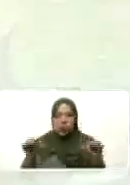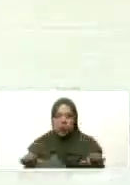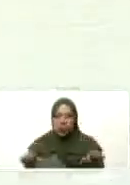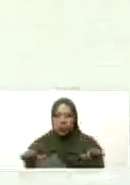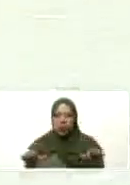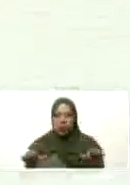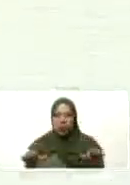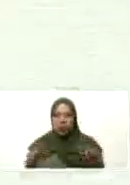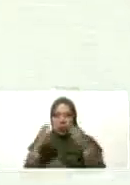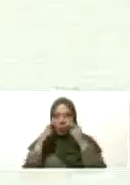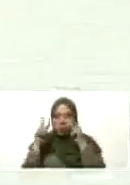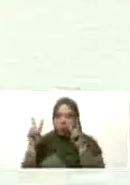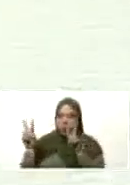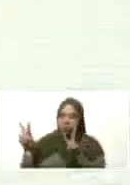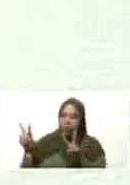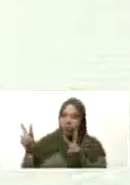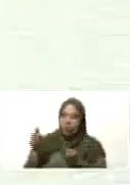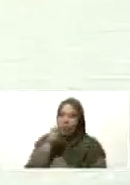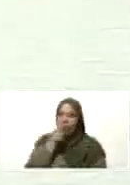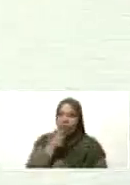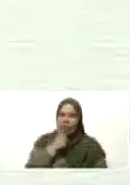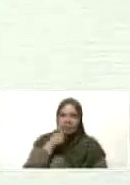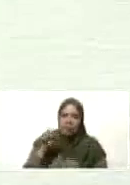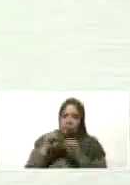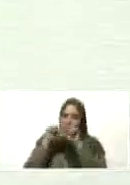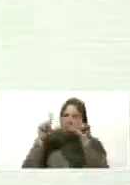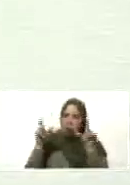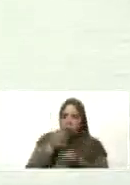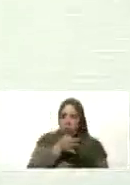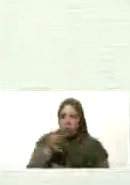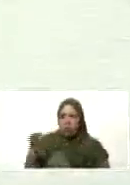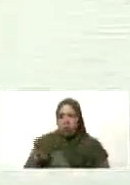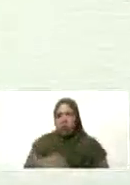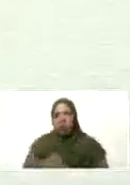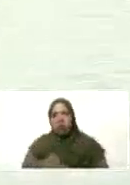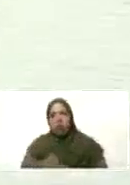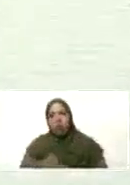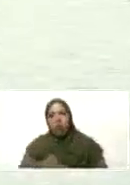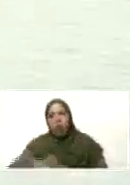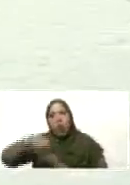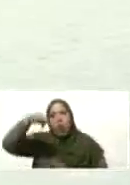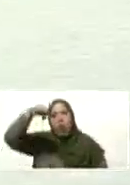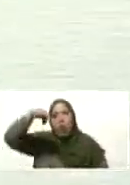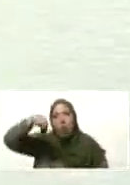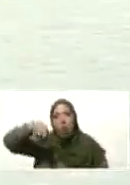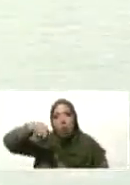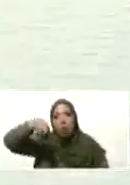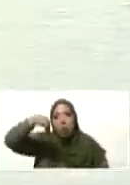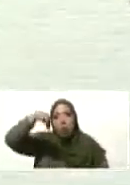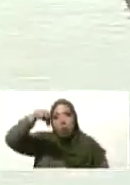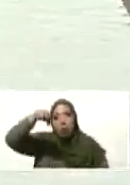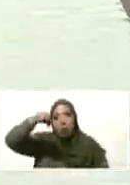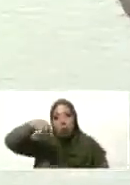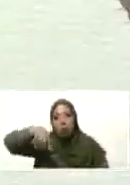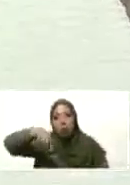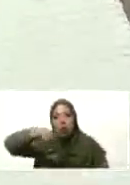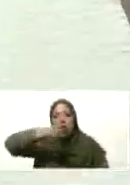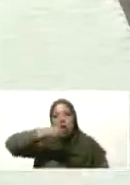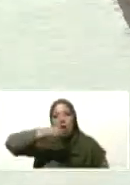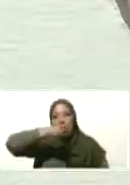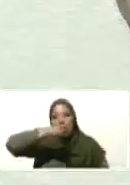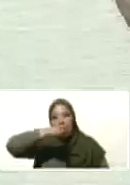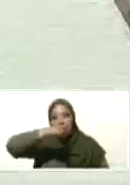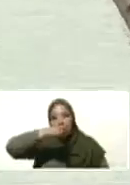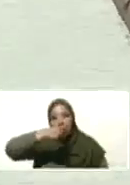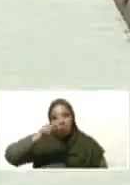aspersión. Maravilloso. Sistema de goteo, sistema de aspersión.